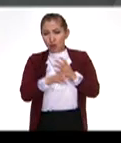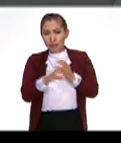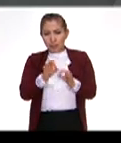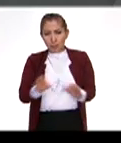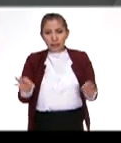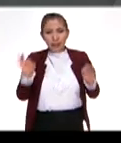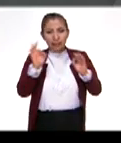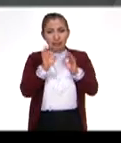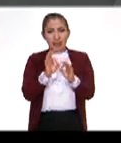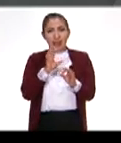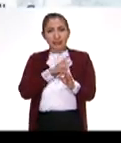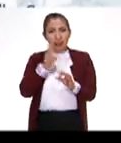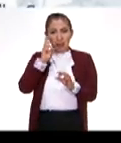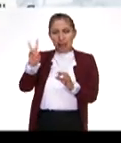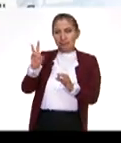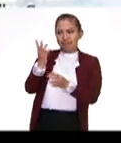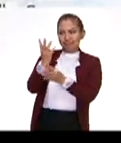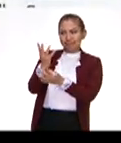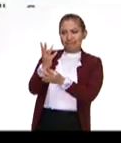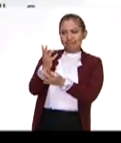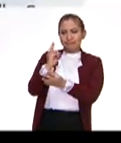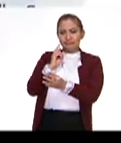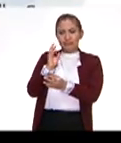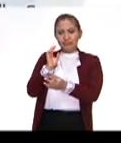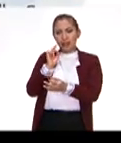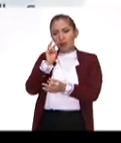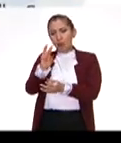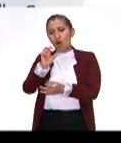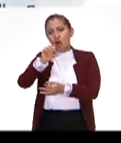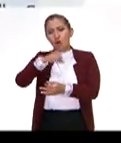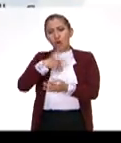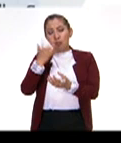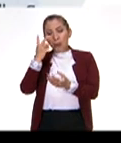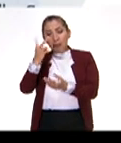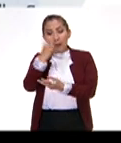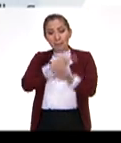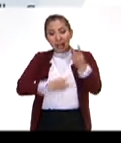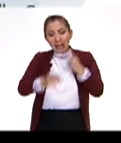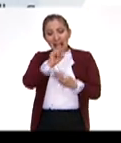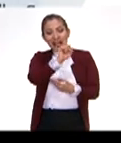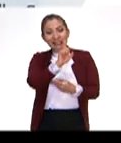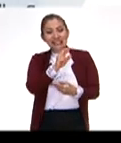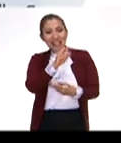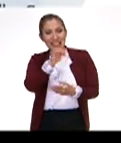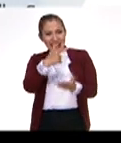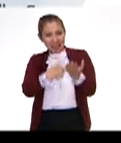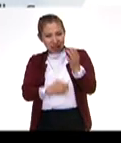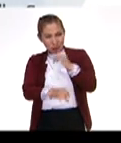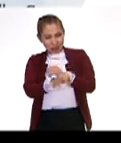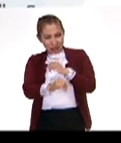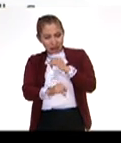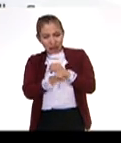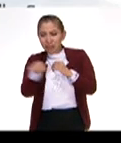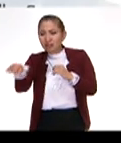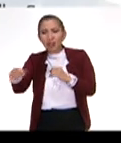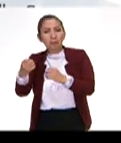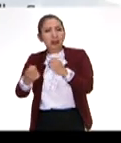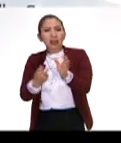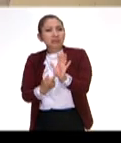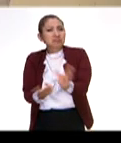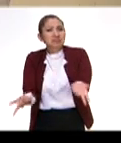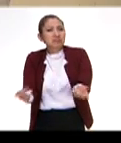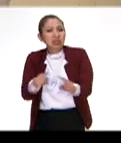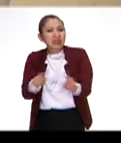relevante, está a la vista de cualquiera. Frente al tsunami de las series en las plataformas, ¿qué ofrece una puesta en